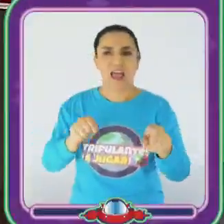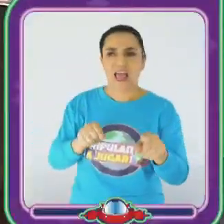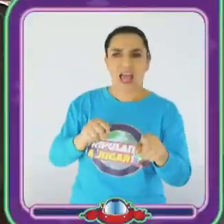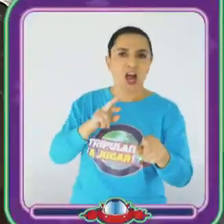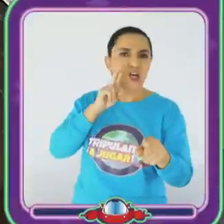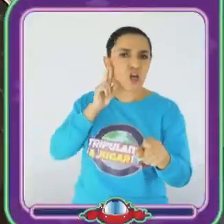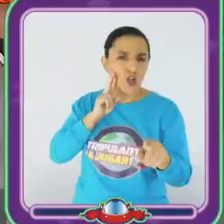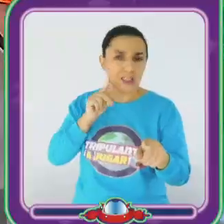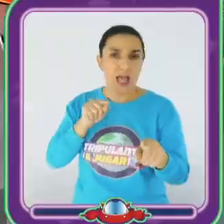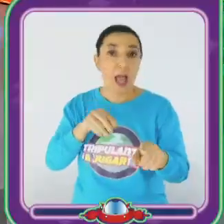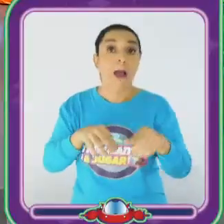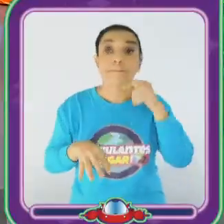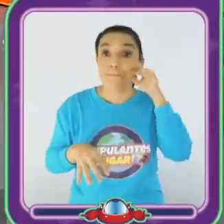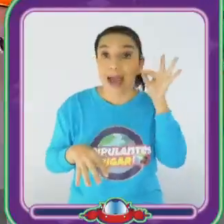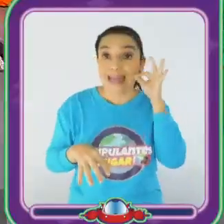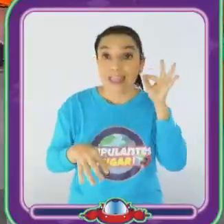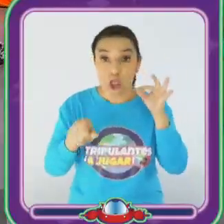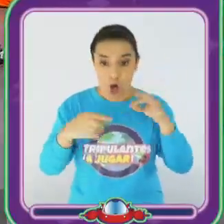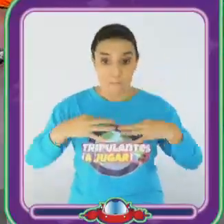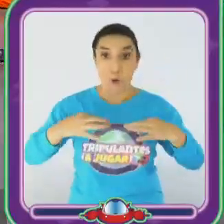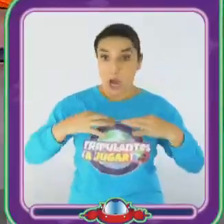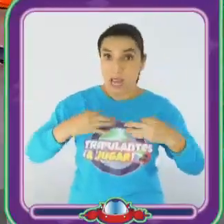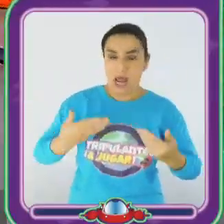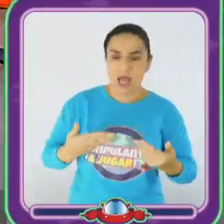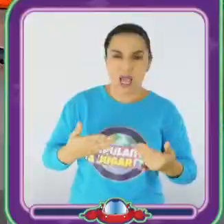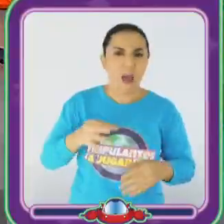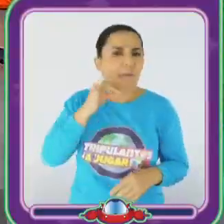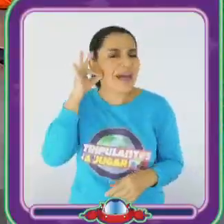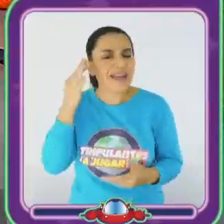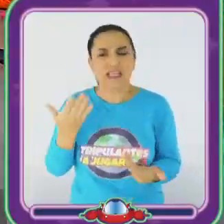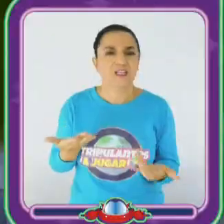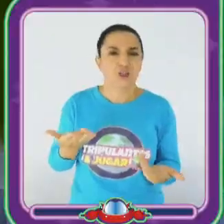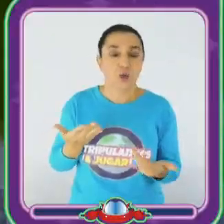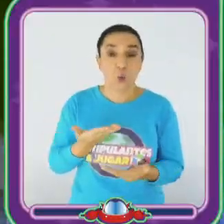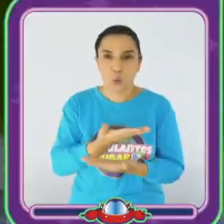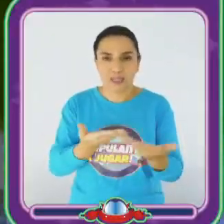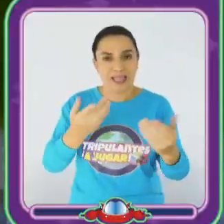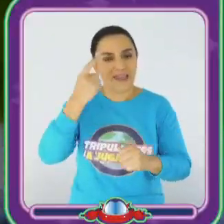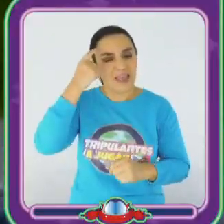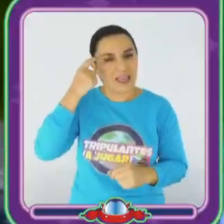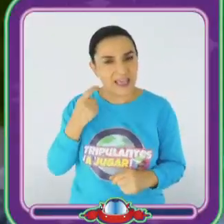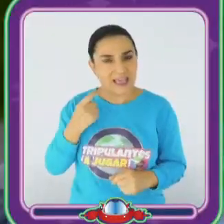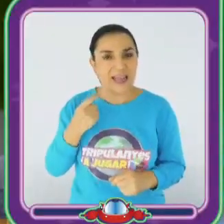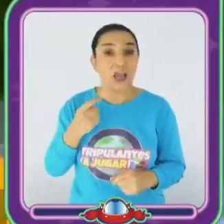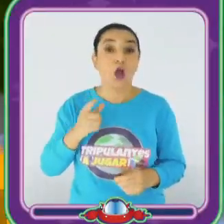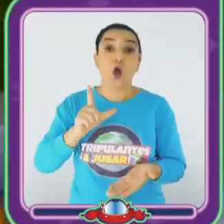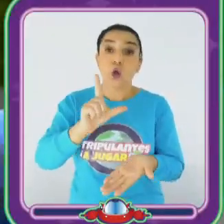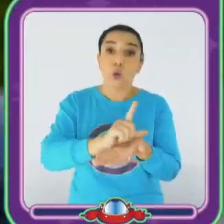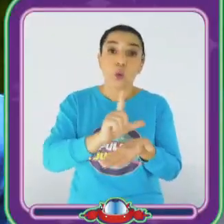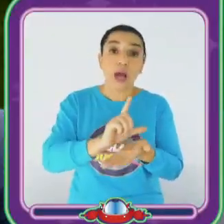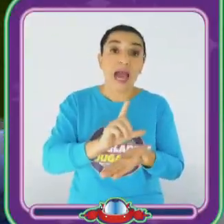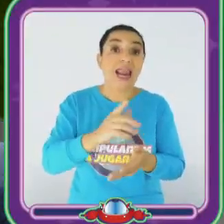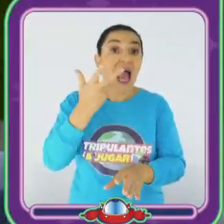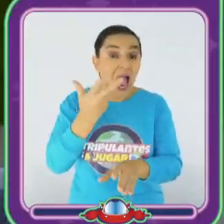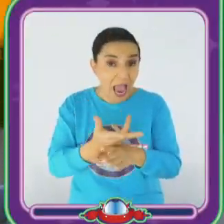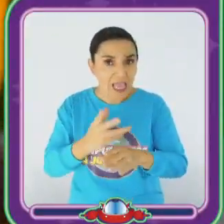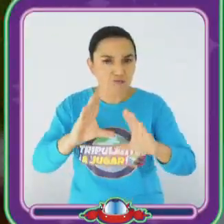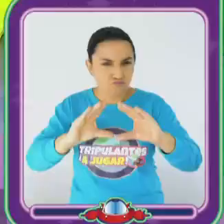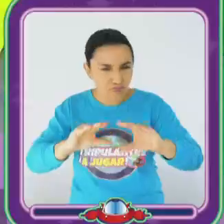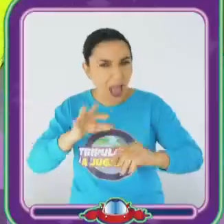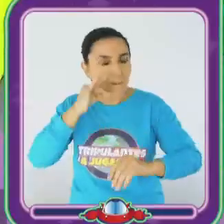vuelta. El amarillo por su polera. El amarillo. ¿Ustedes creen que el destino se encuentra en el